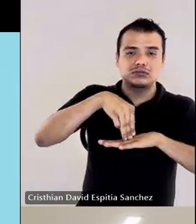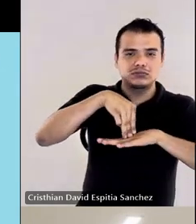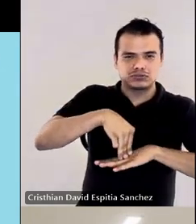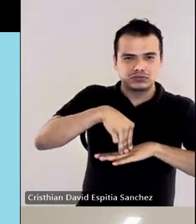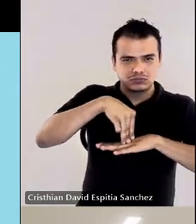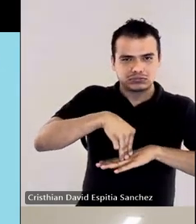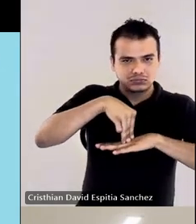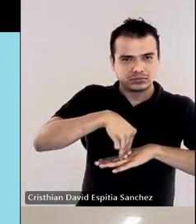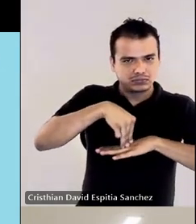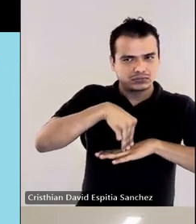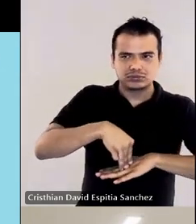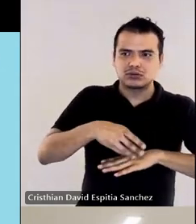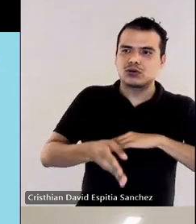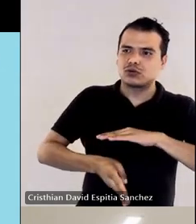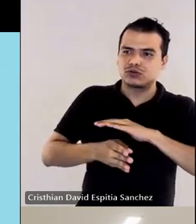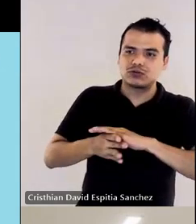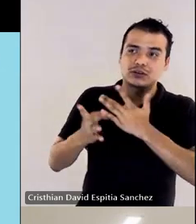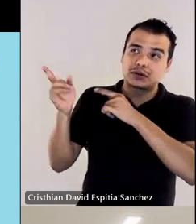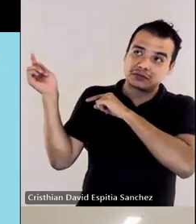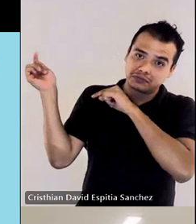ayuda.